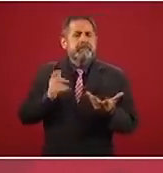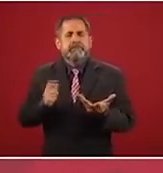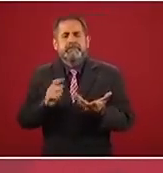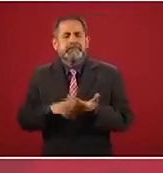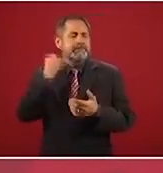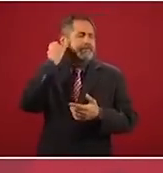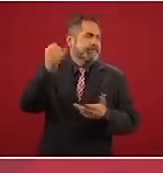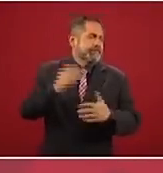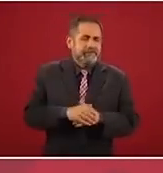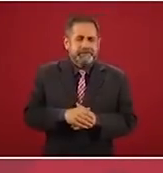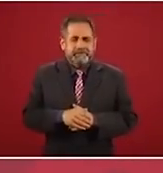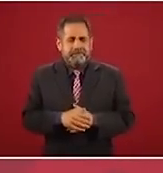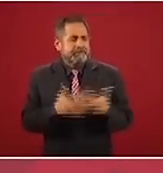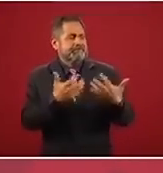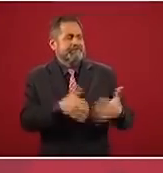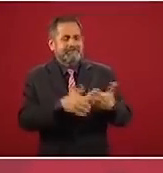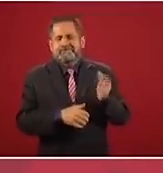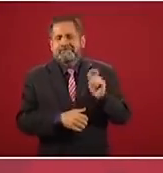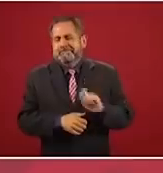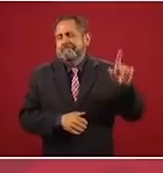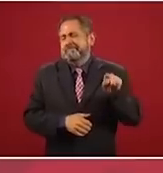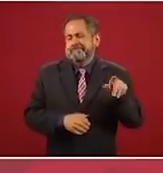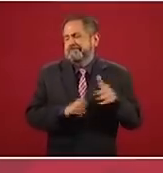imagínense la empresa más famosa,